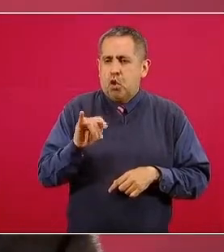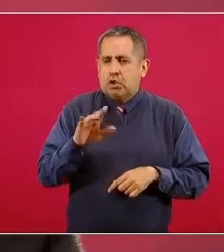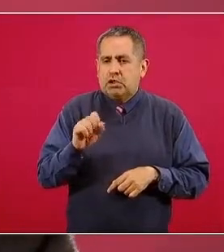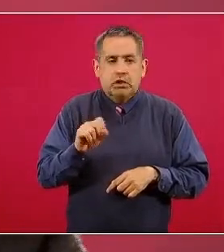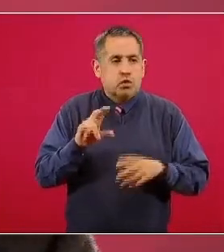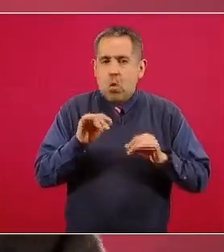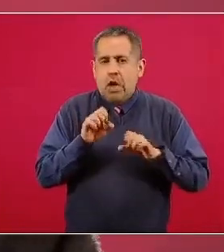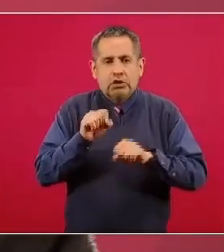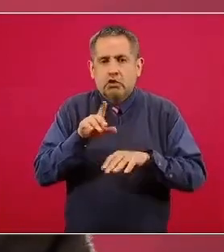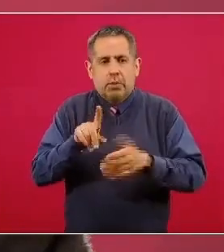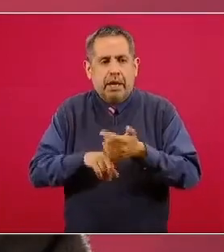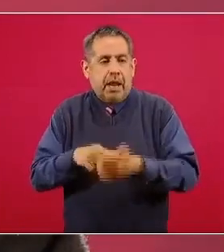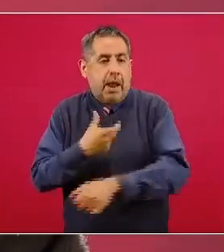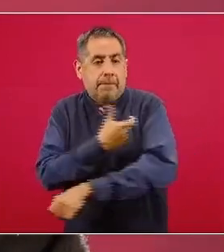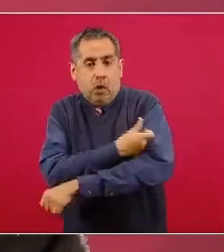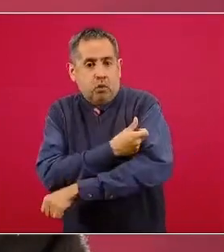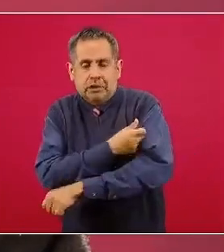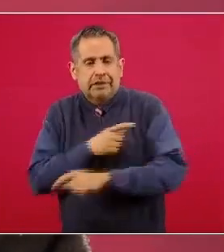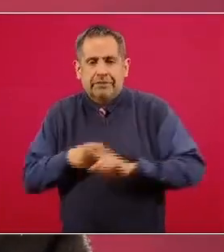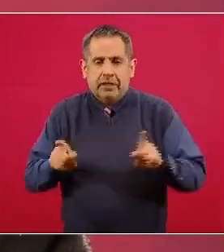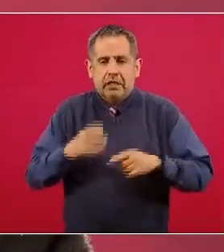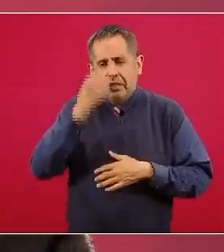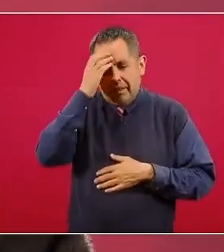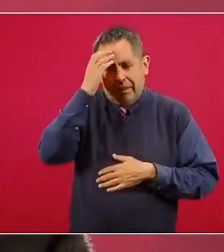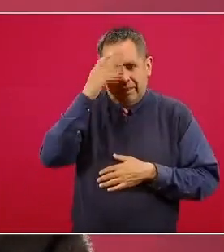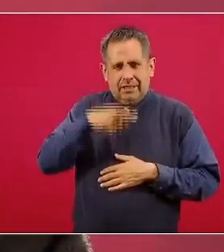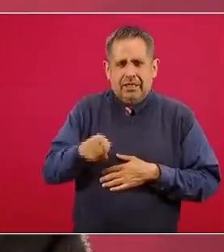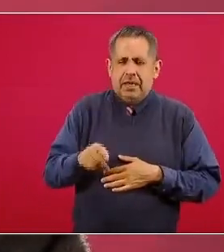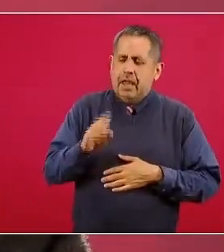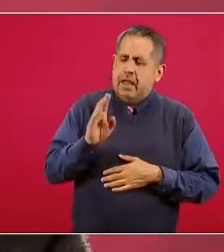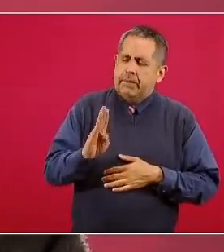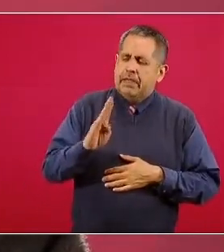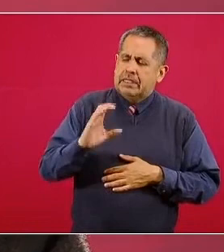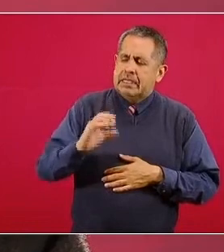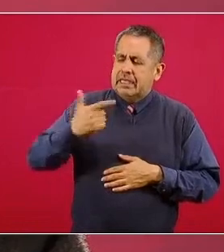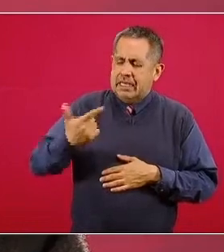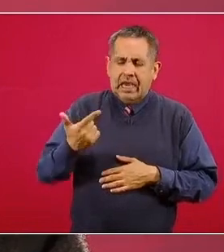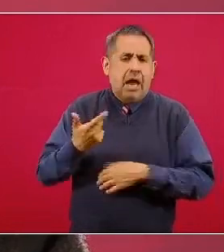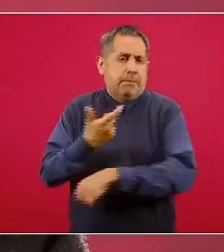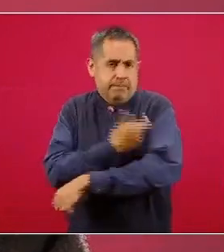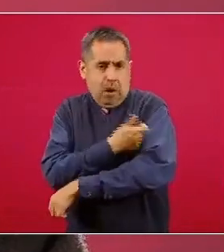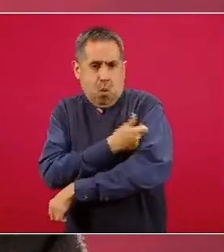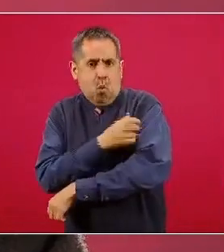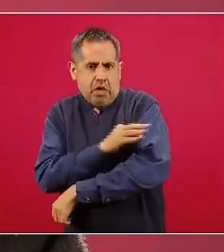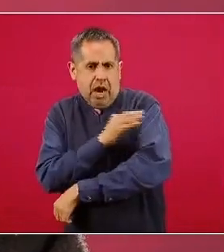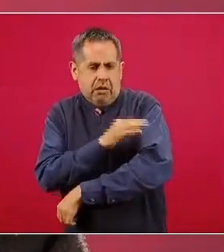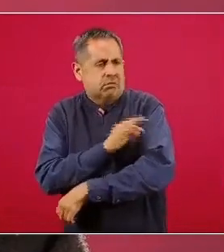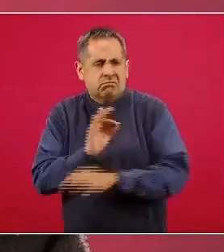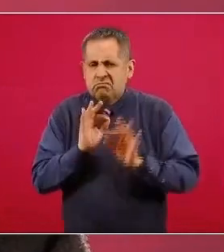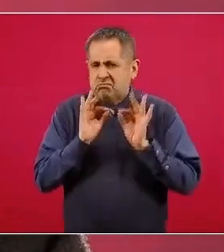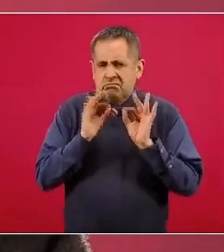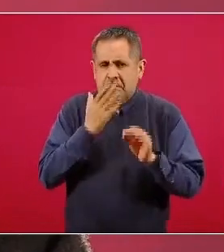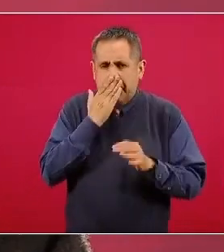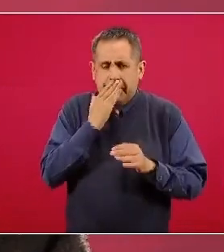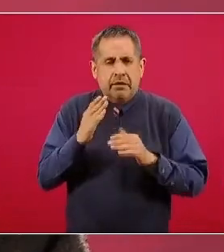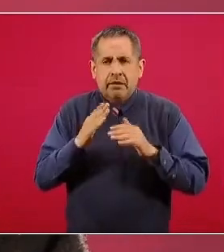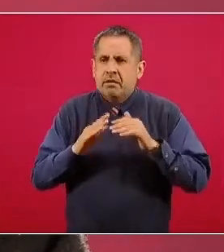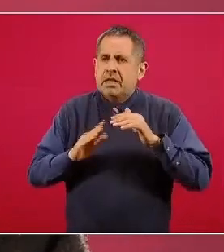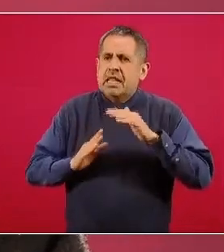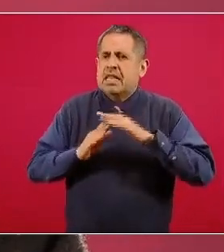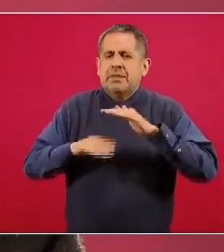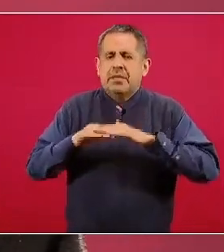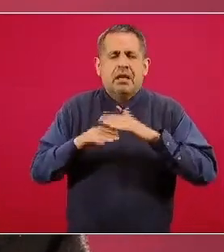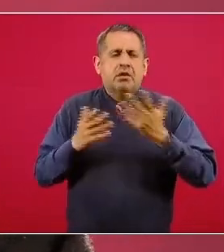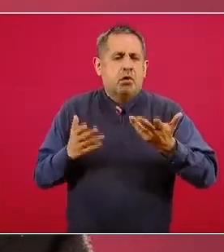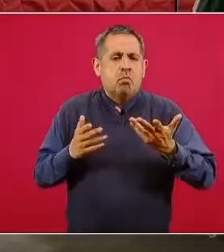la vacuna. La vacuna contra la tuberculosis, conocida como BCG, es una vacuna que tiene una eficacia limitada